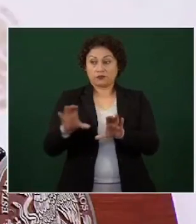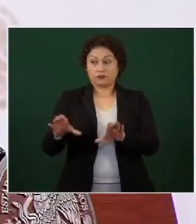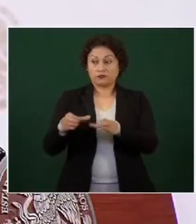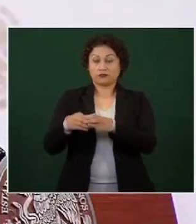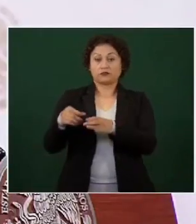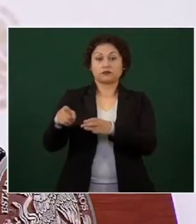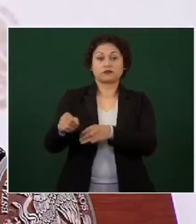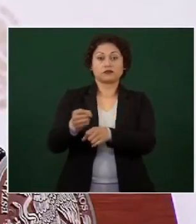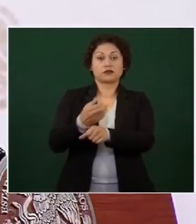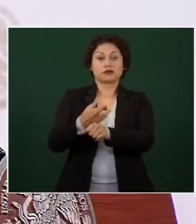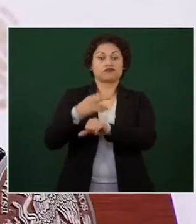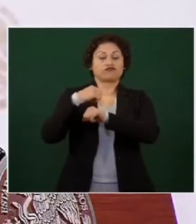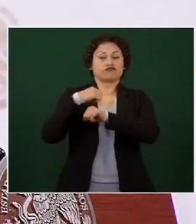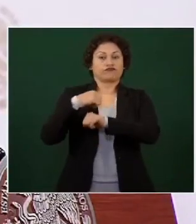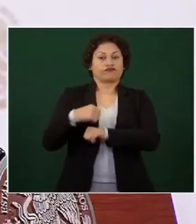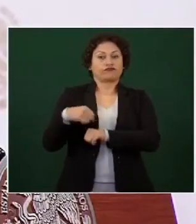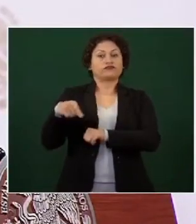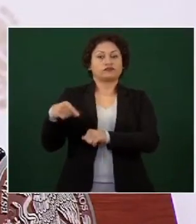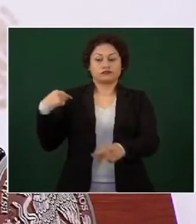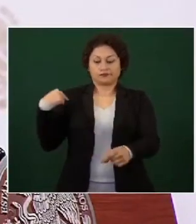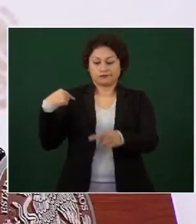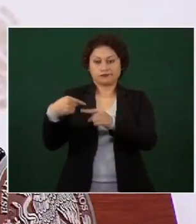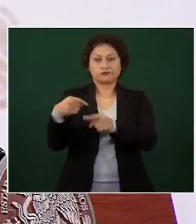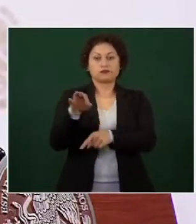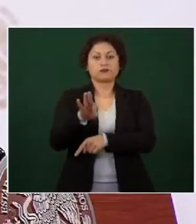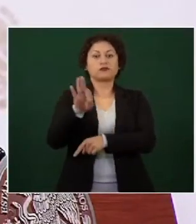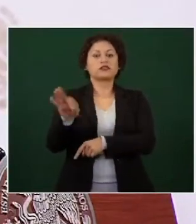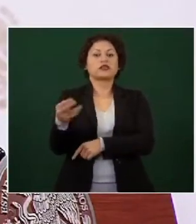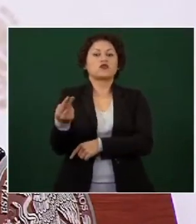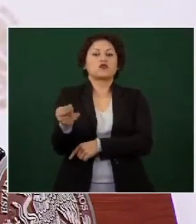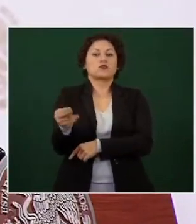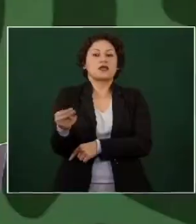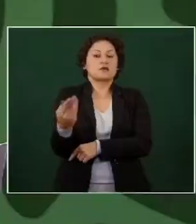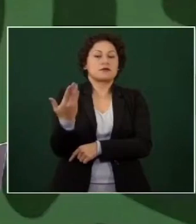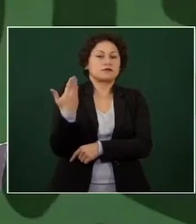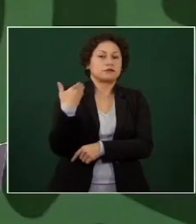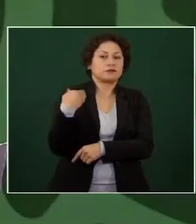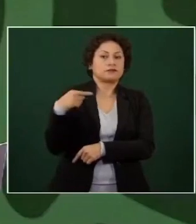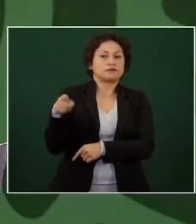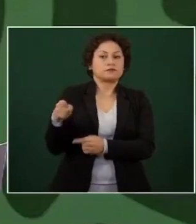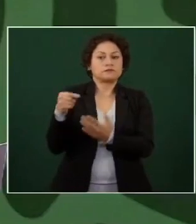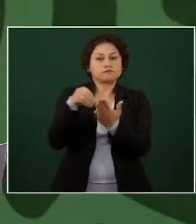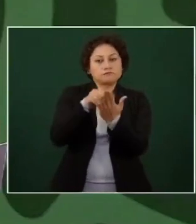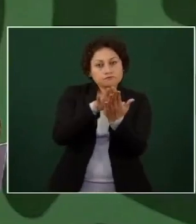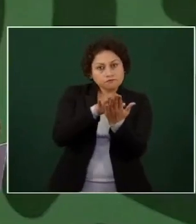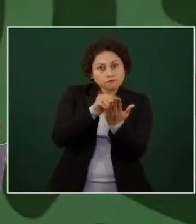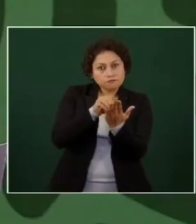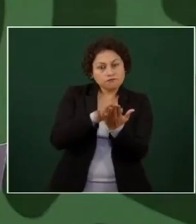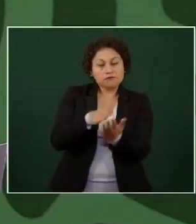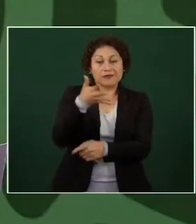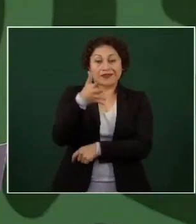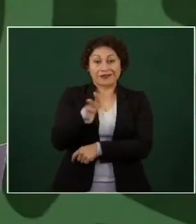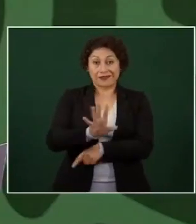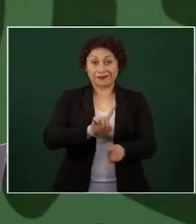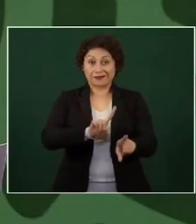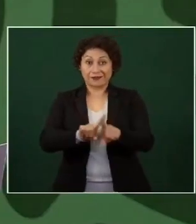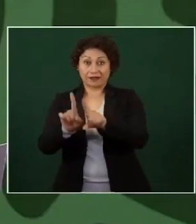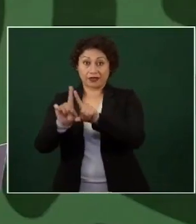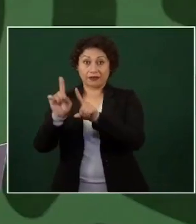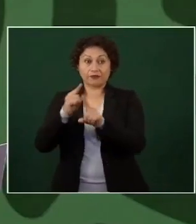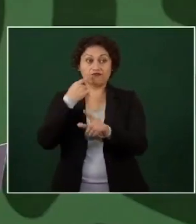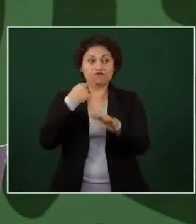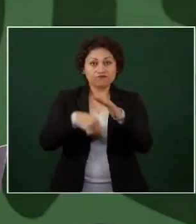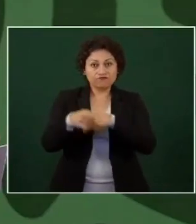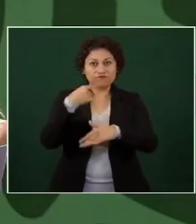noviembre, y en noviembre se presentaron 10 delitos de esta naturaleza y en el